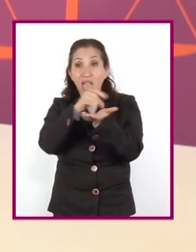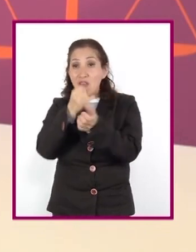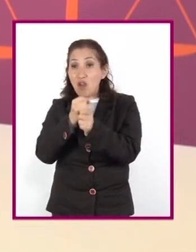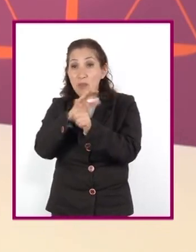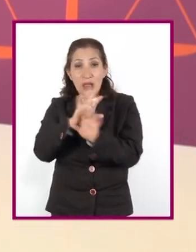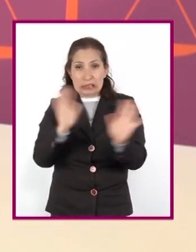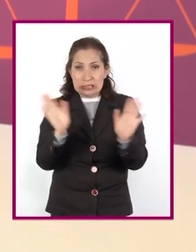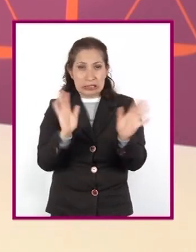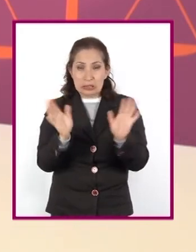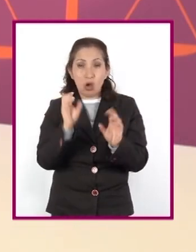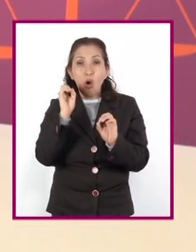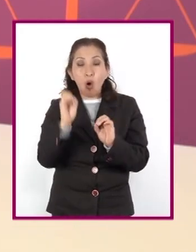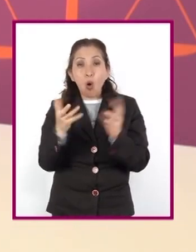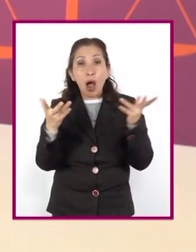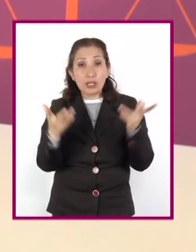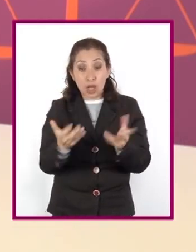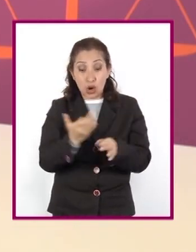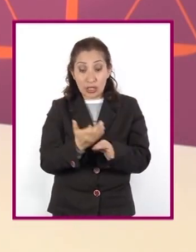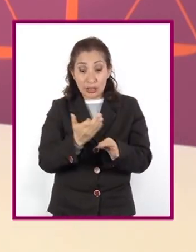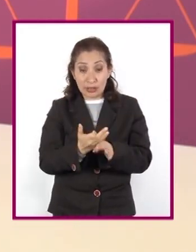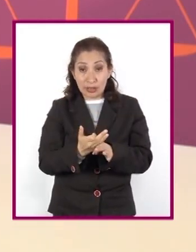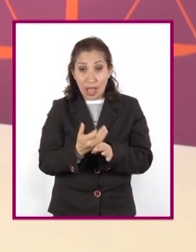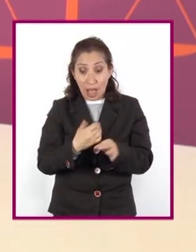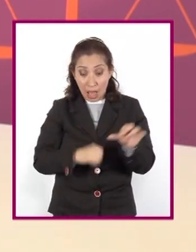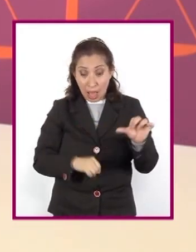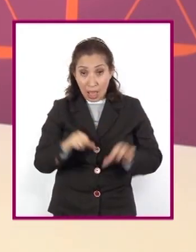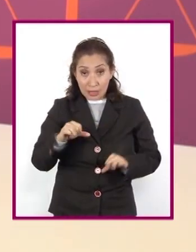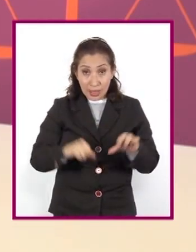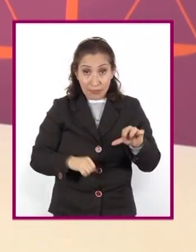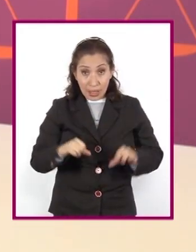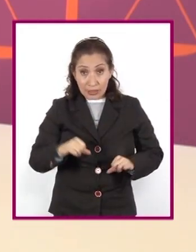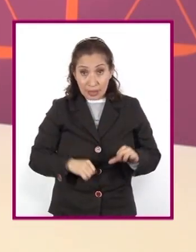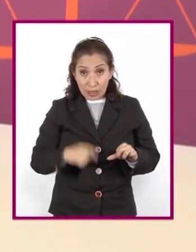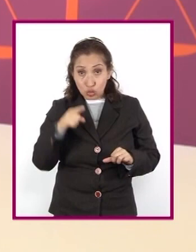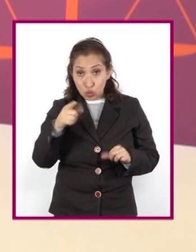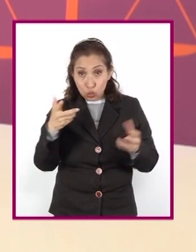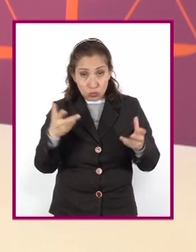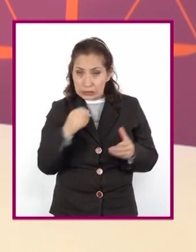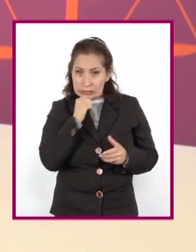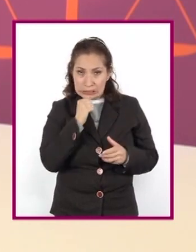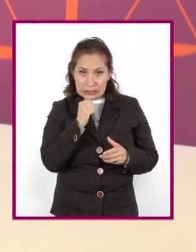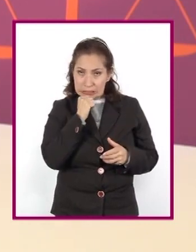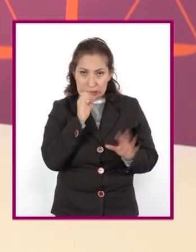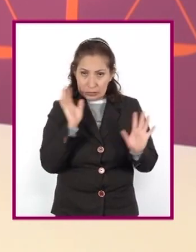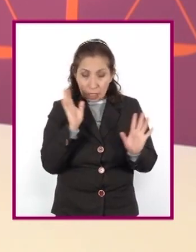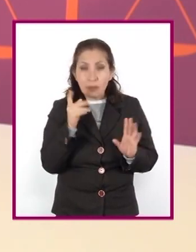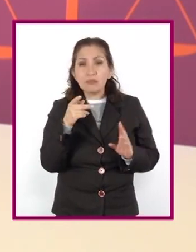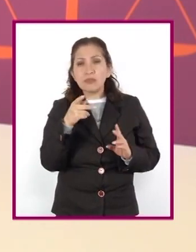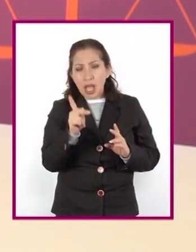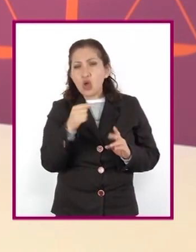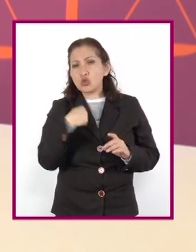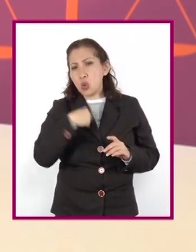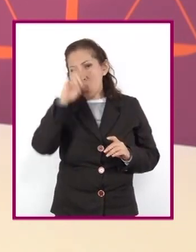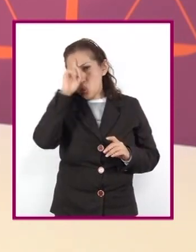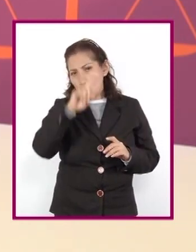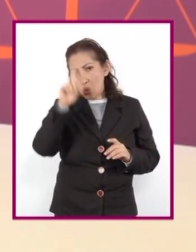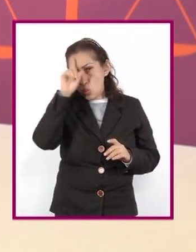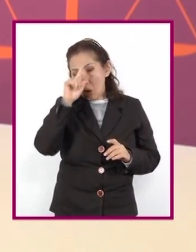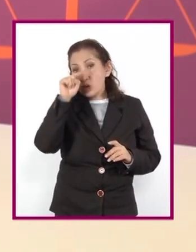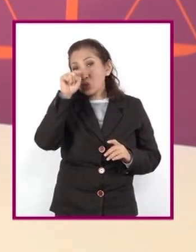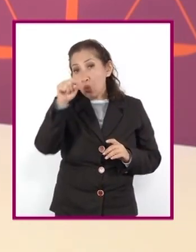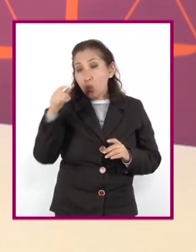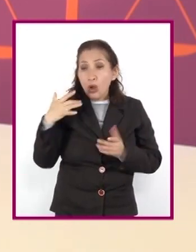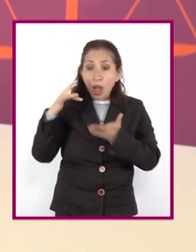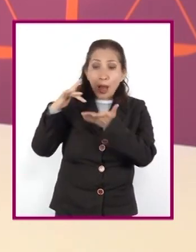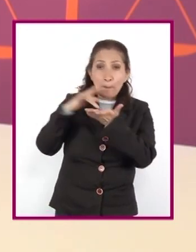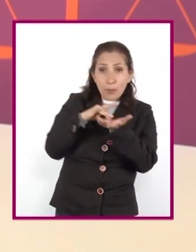información o poner en marcha alguna de las acciones que definan. No obstante, les sugiero que se